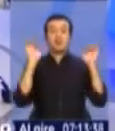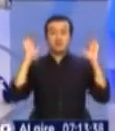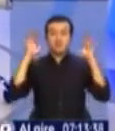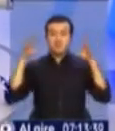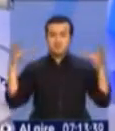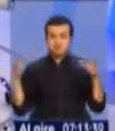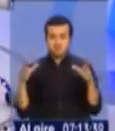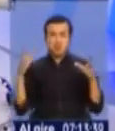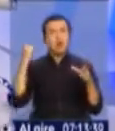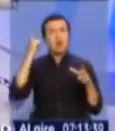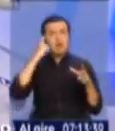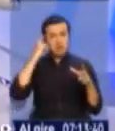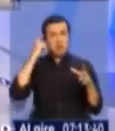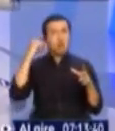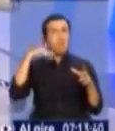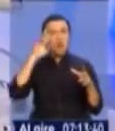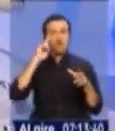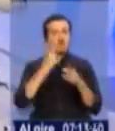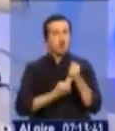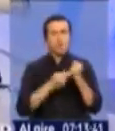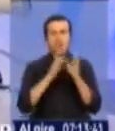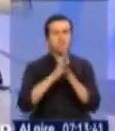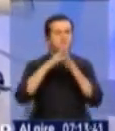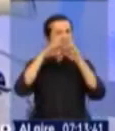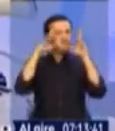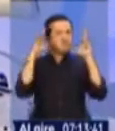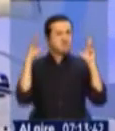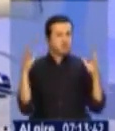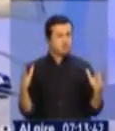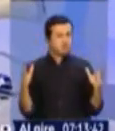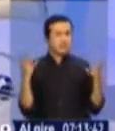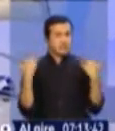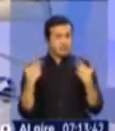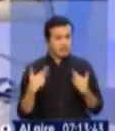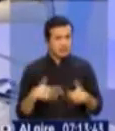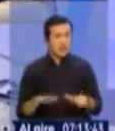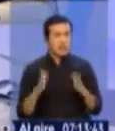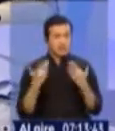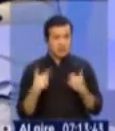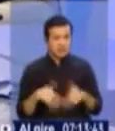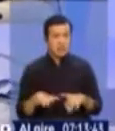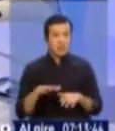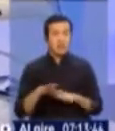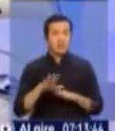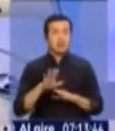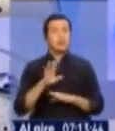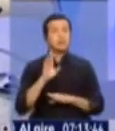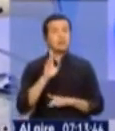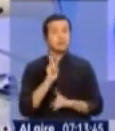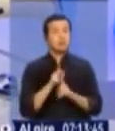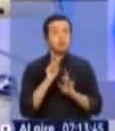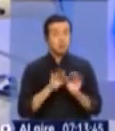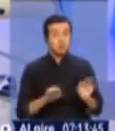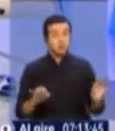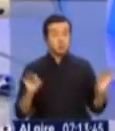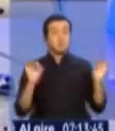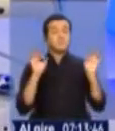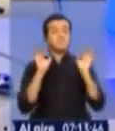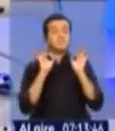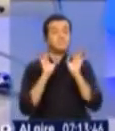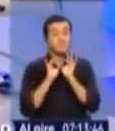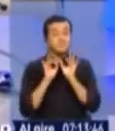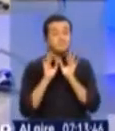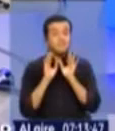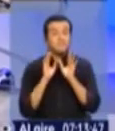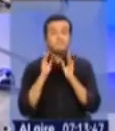a duplicar estamos haciendo también y ésta también es una parte importante para para el teatro